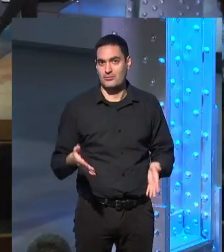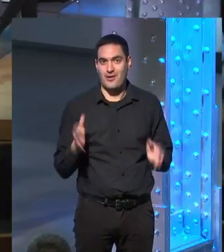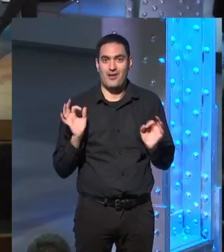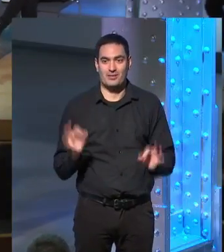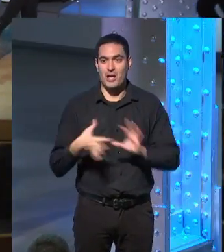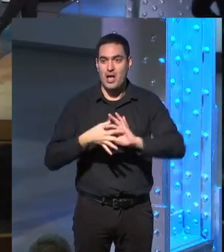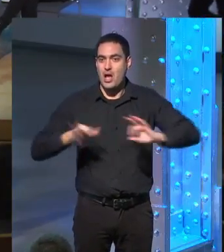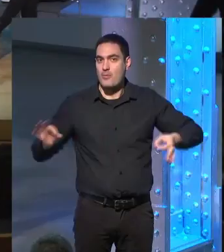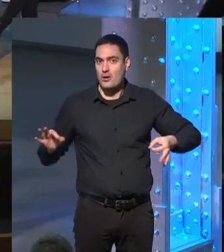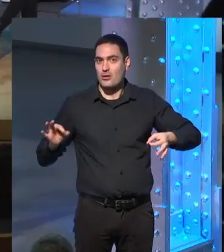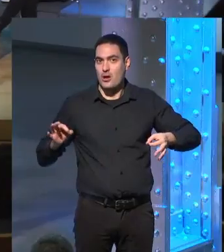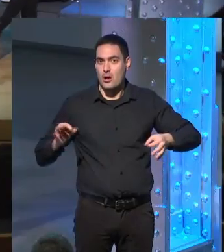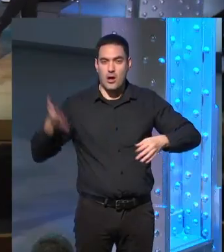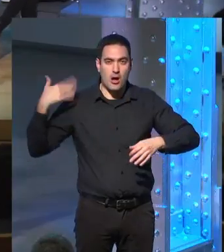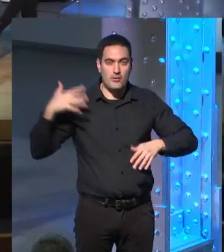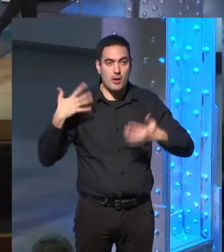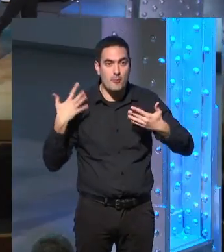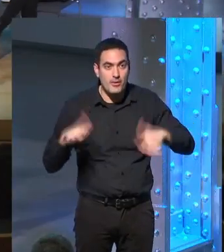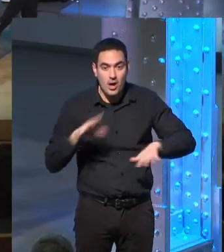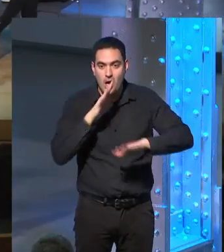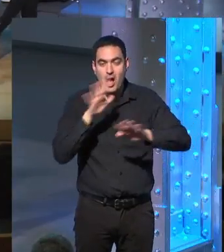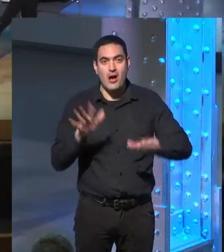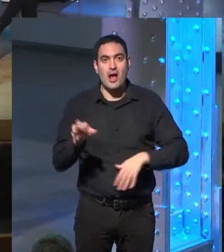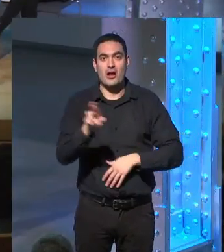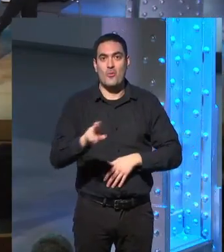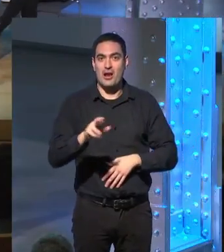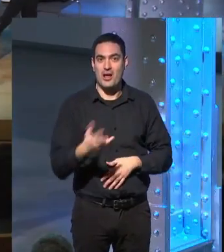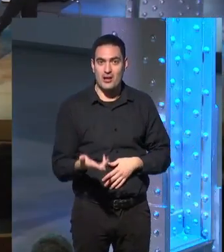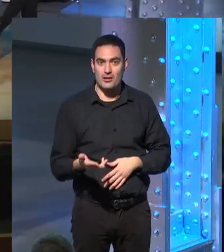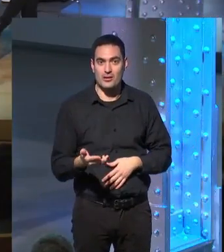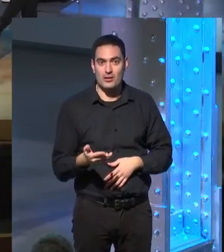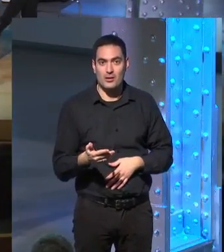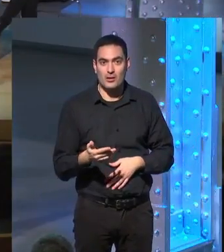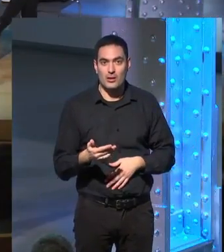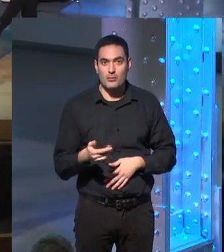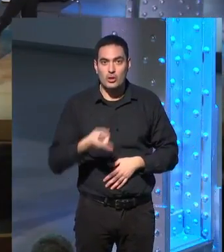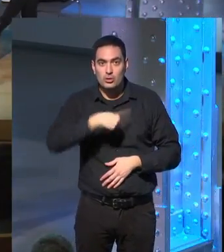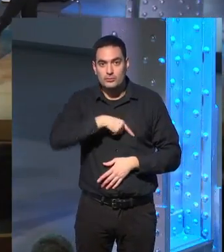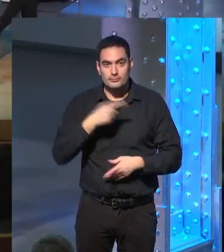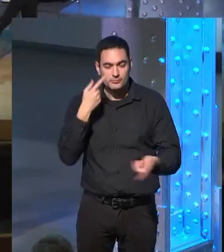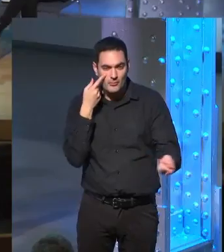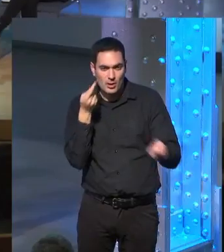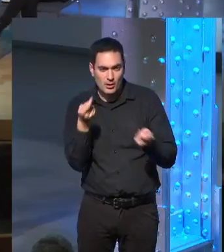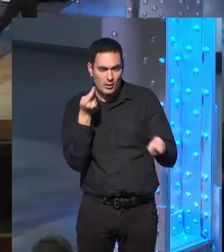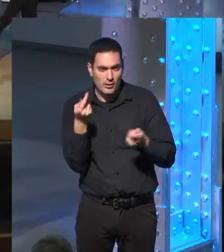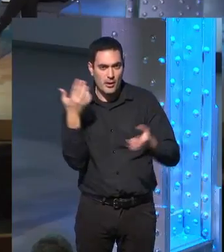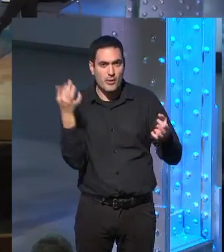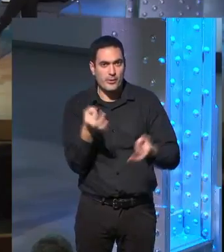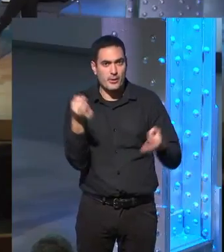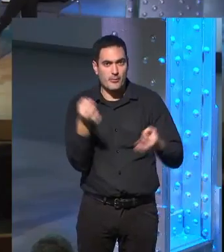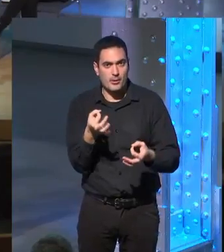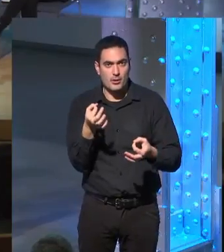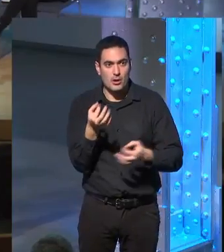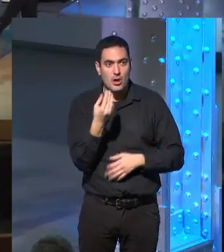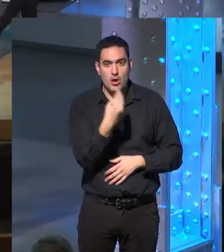que amigos que los tenías perdidos los has recuperado. Pero sobre todo tenemos que vigilar a